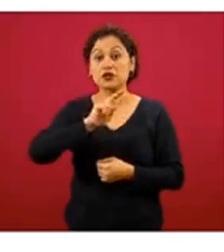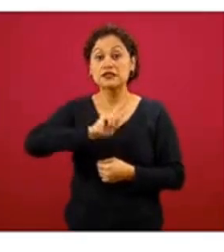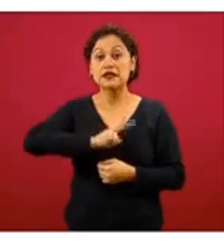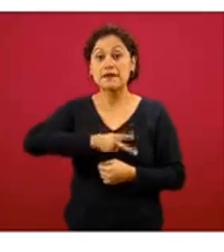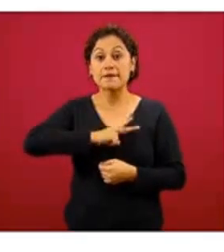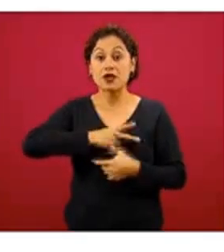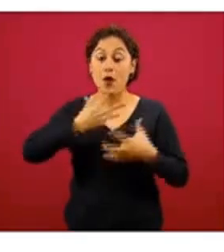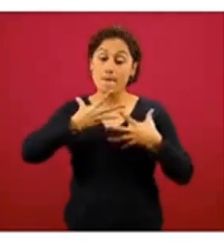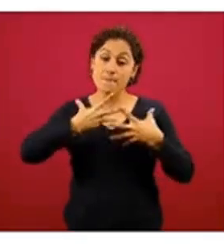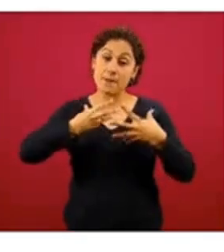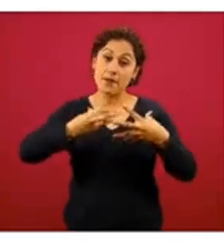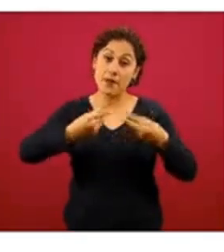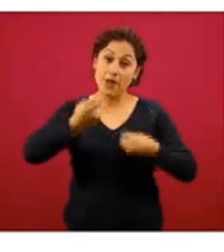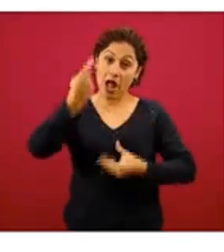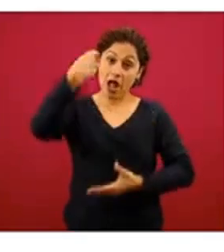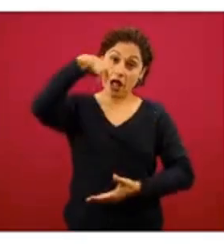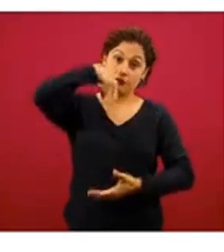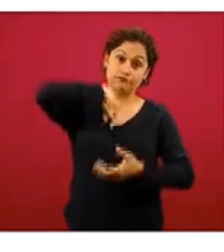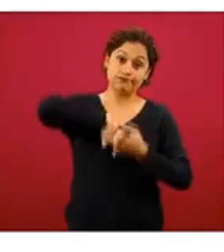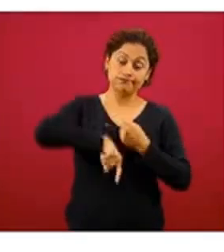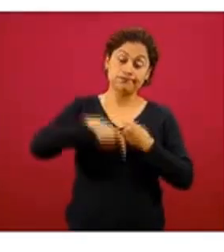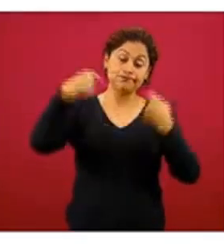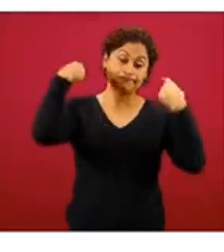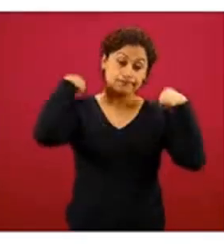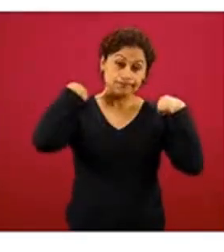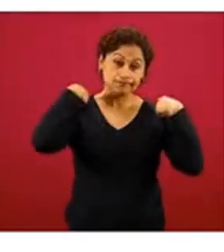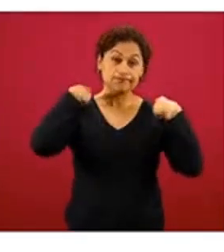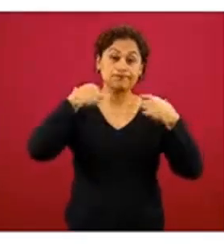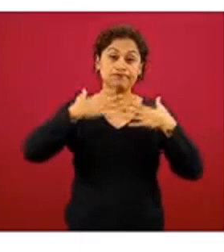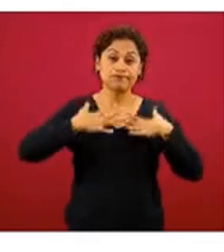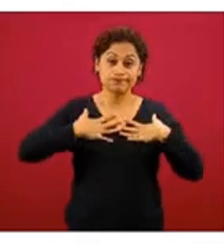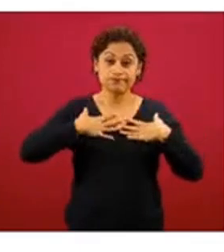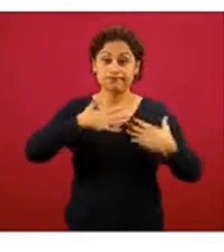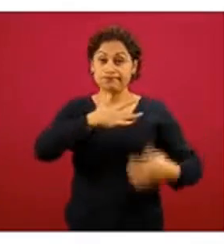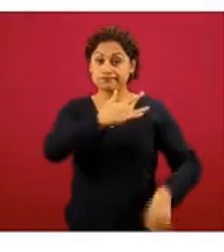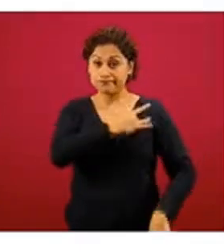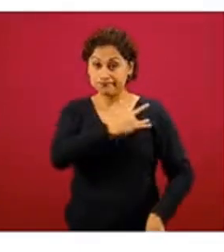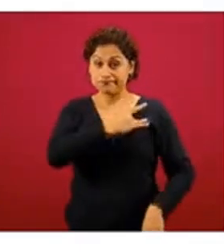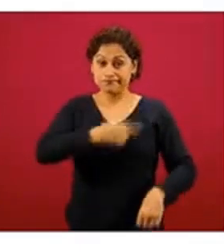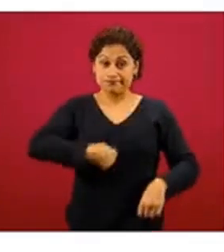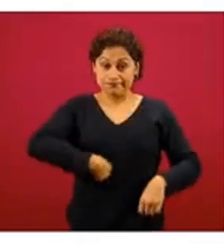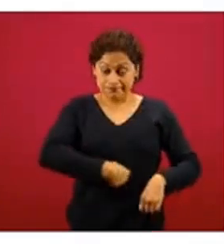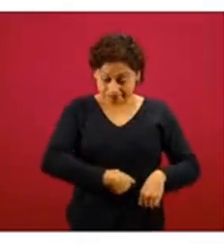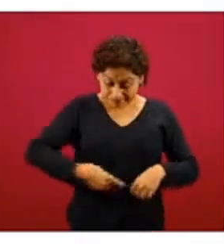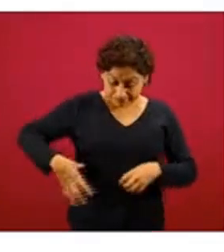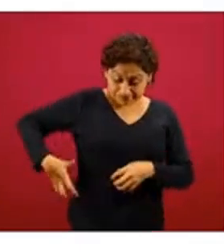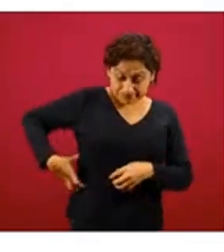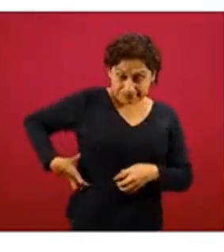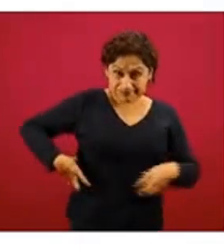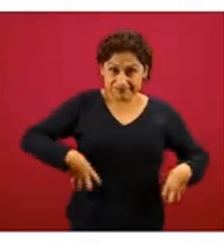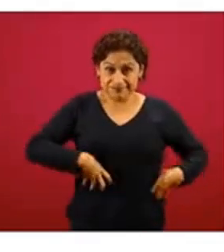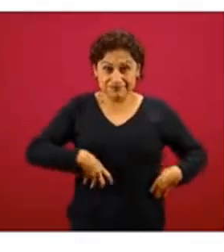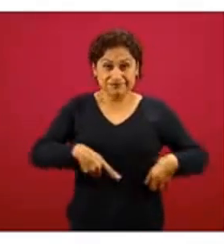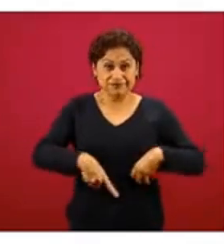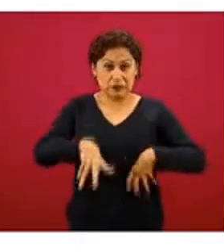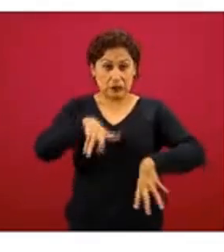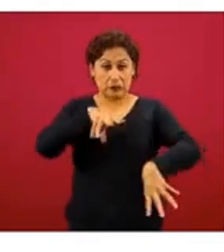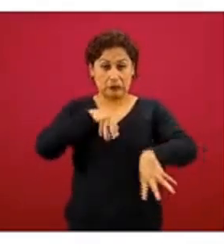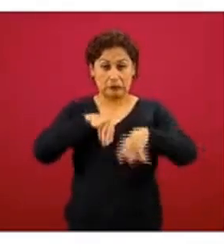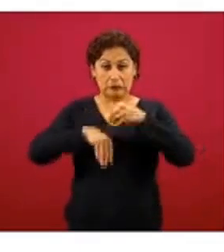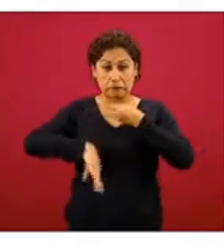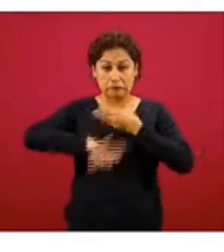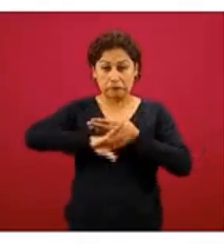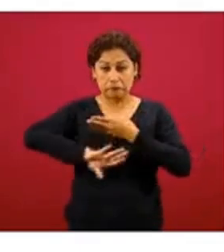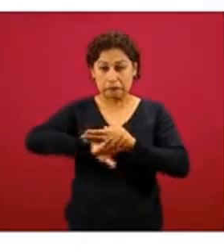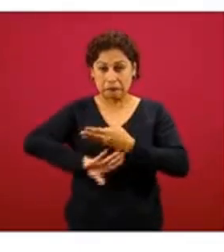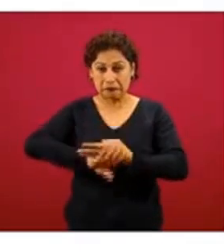salir a actuar sobre el pulmón, riñón, hígado, corazón, y después dar esa inflamación importante. Entran